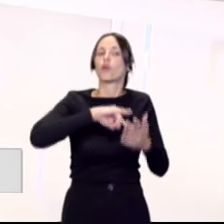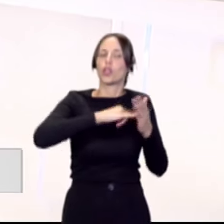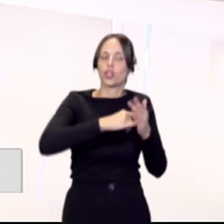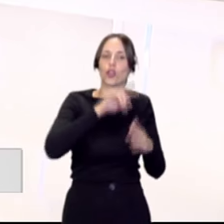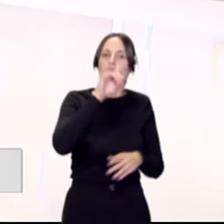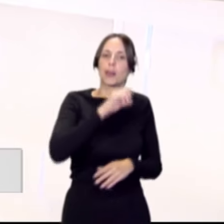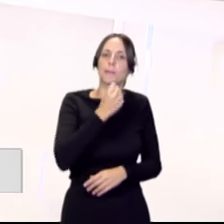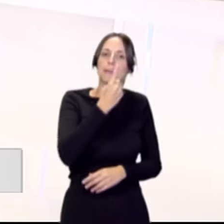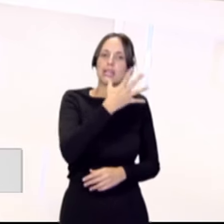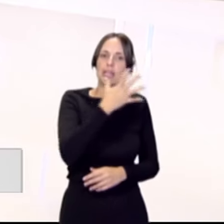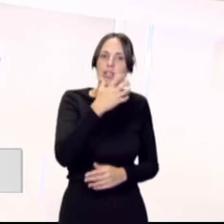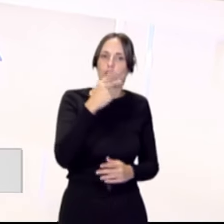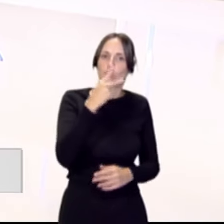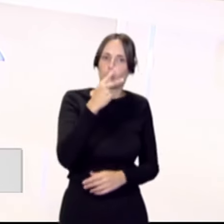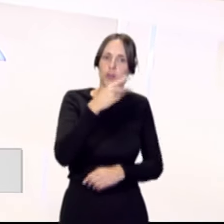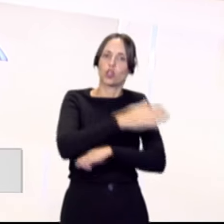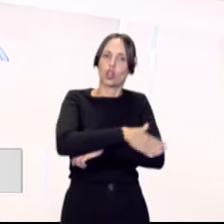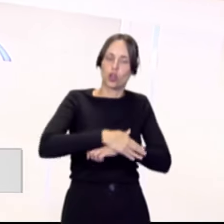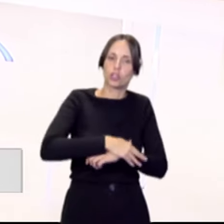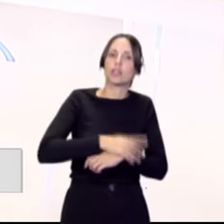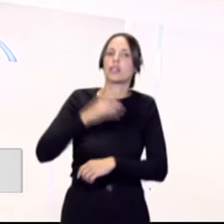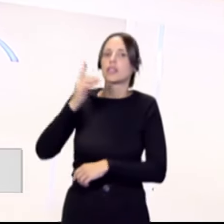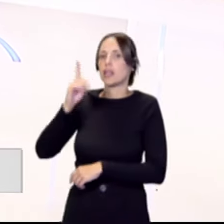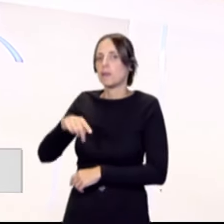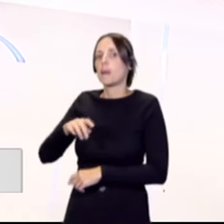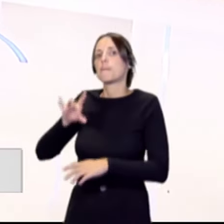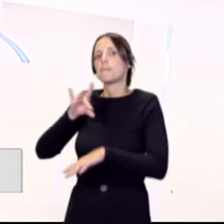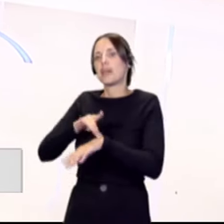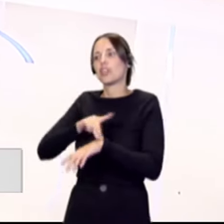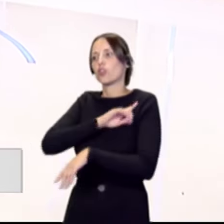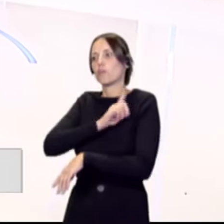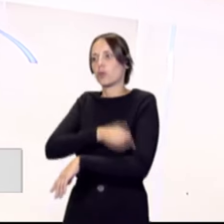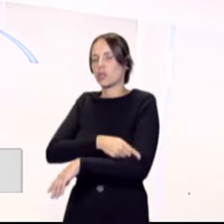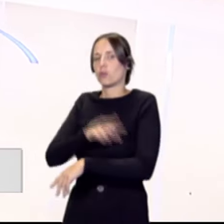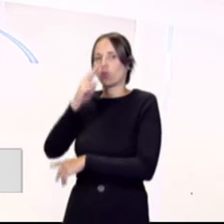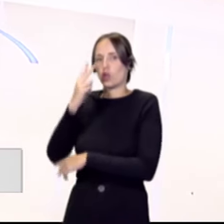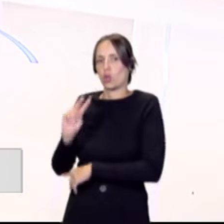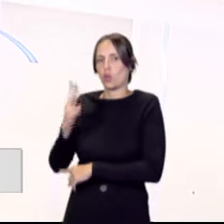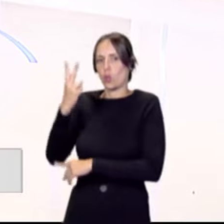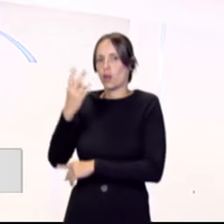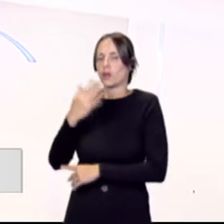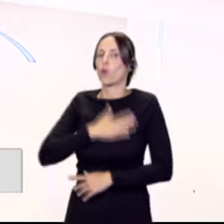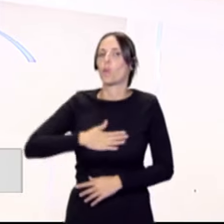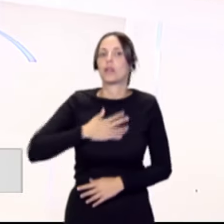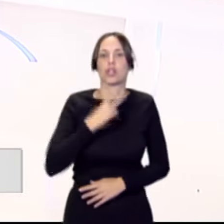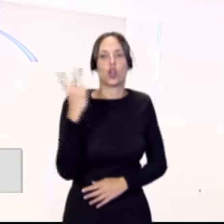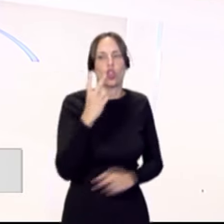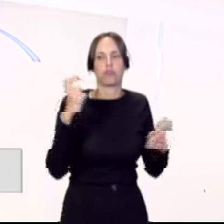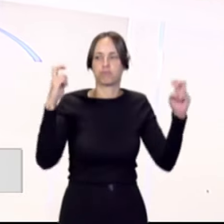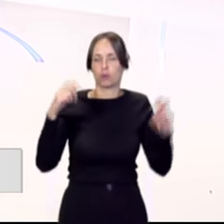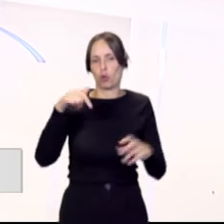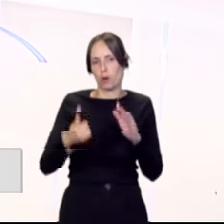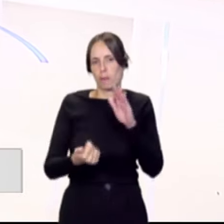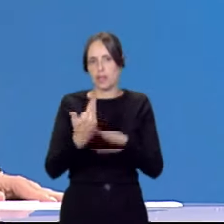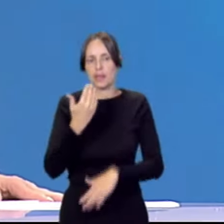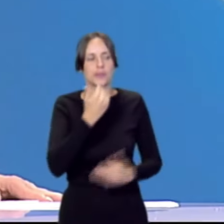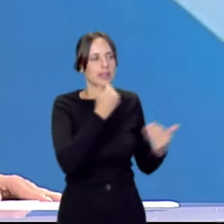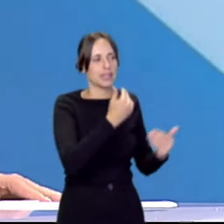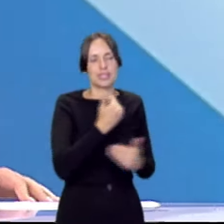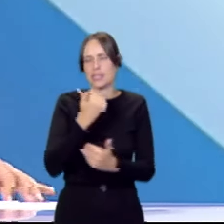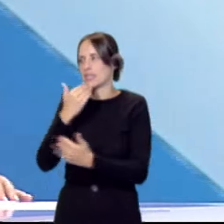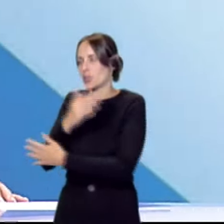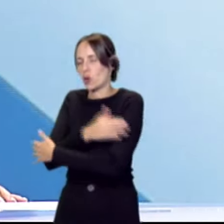costa, y Fabián Dardi, médico deportivo. Un placer contar con los dos esta mañana. Gracias. Un abrazo. Buenos días.